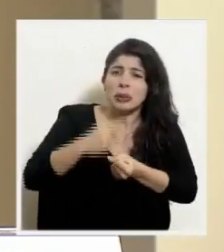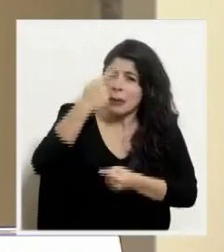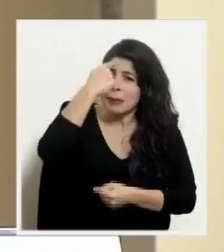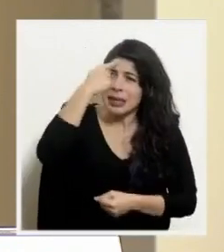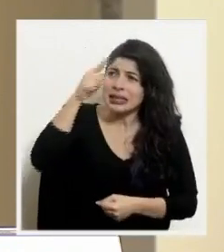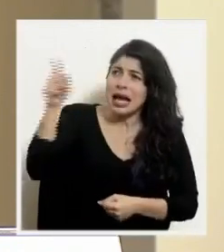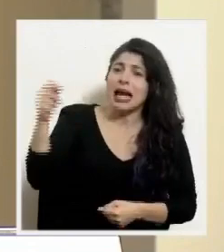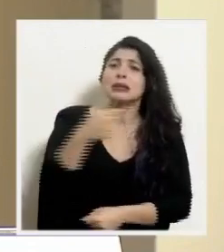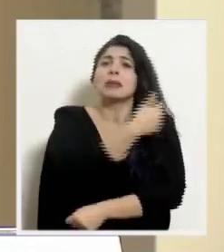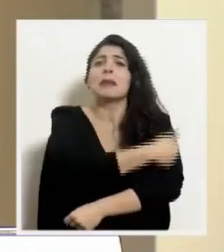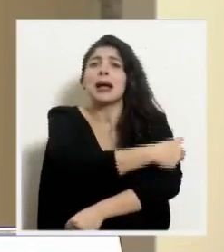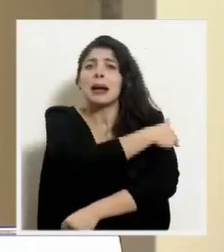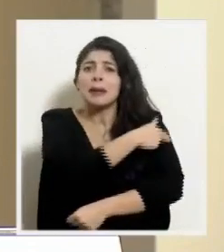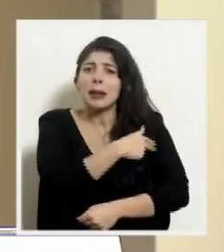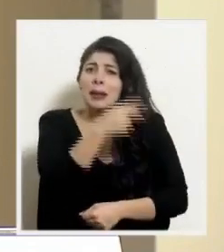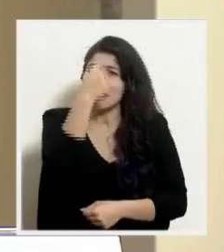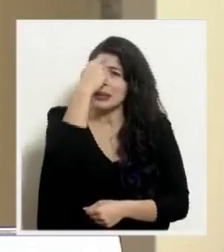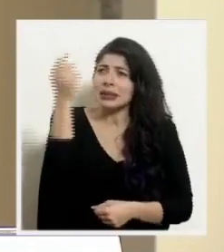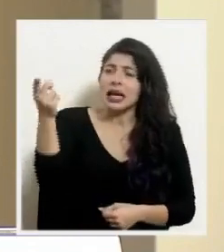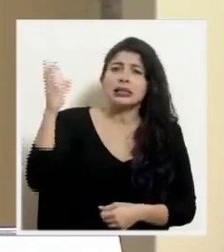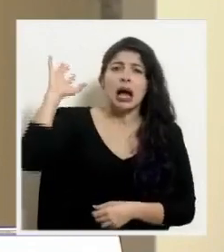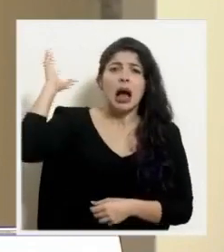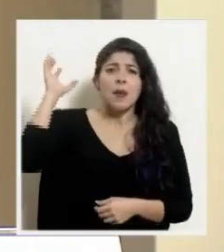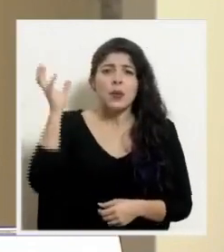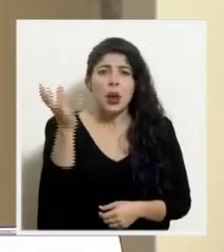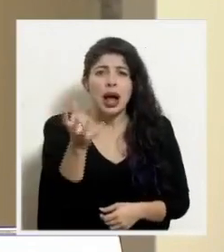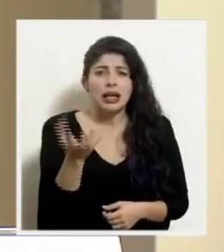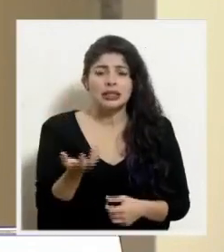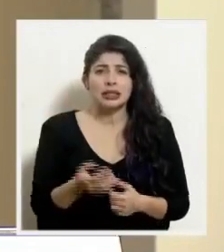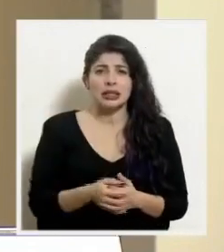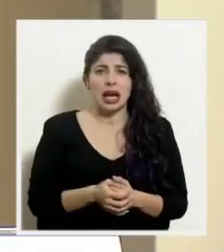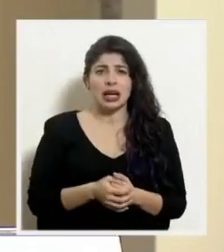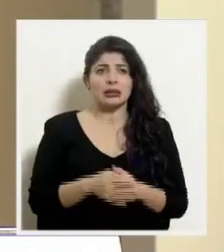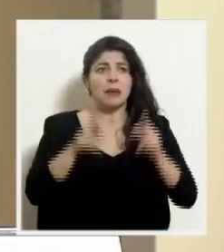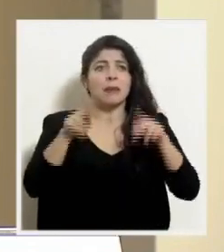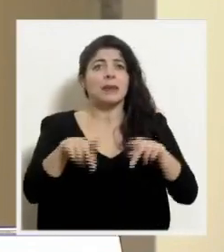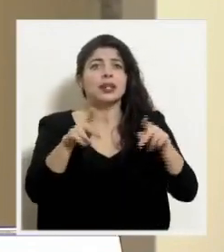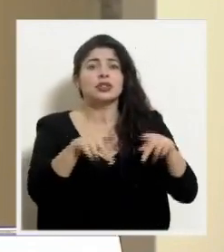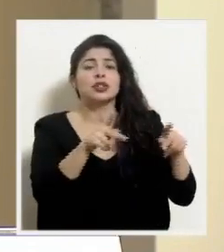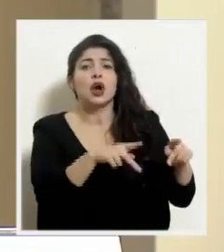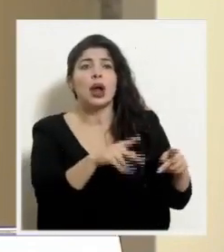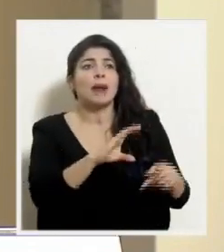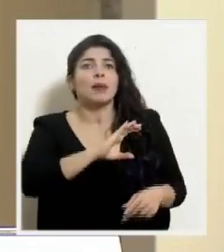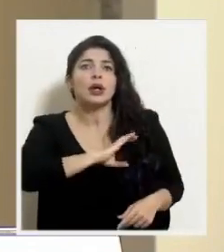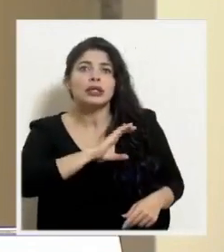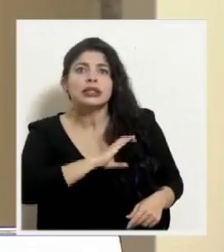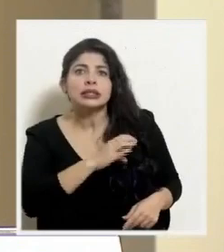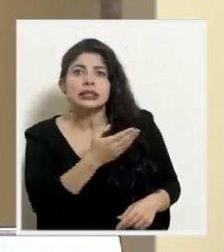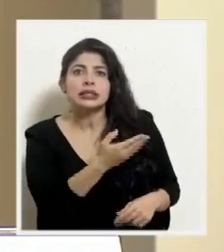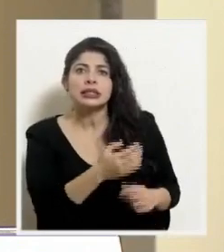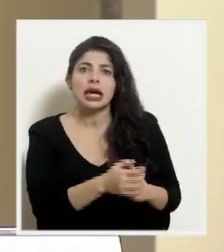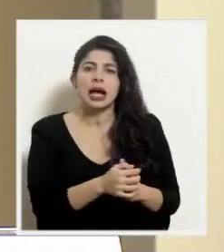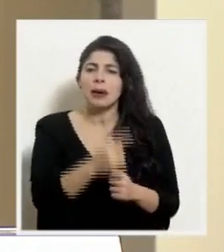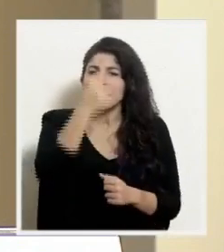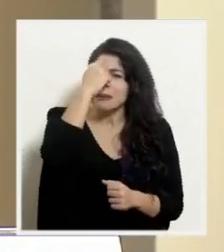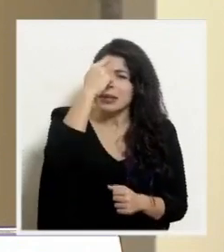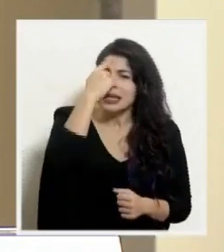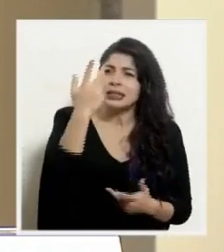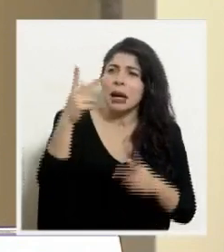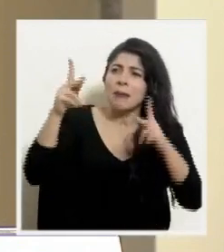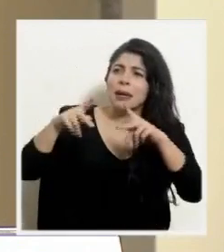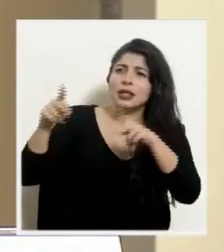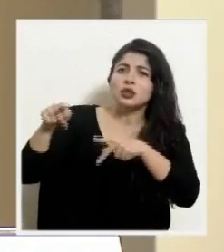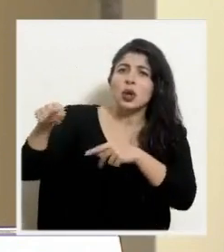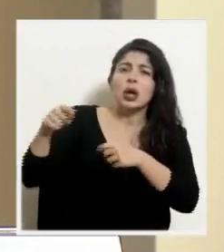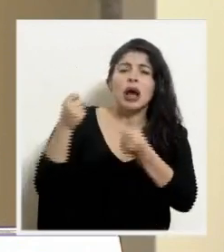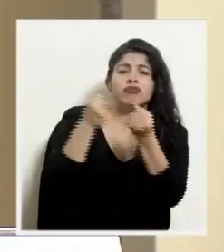personal paramédico, de las ambulancias, con el personal policial, con el personal que apoya